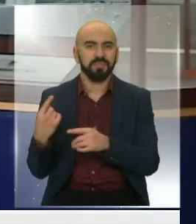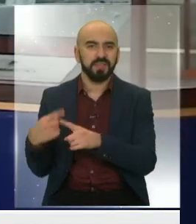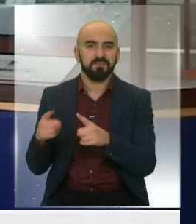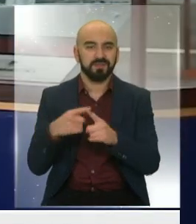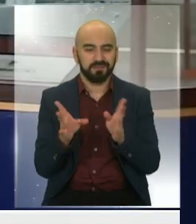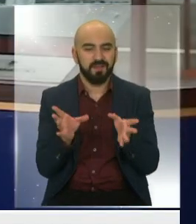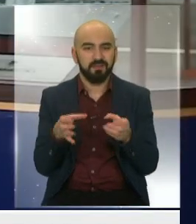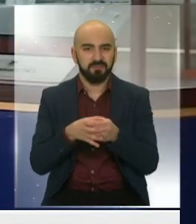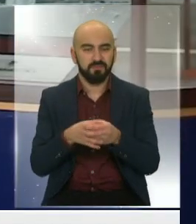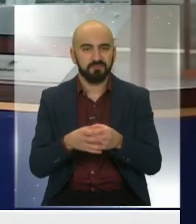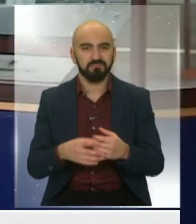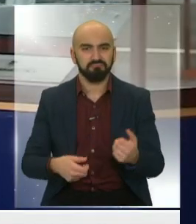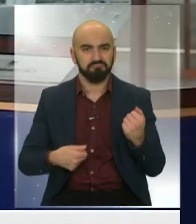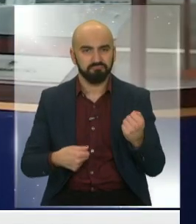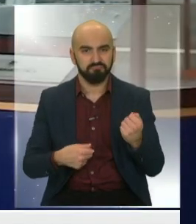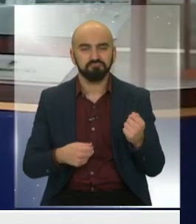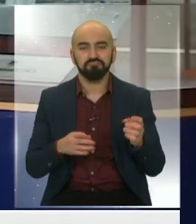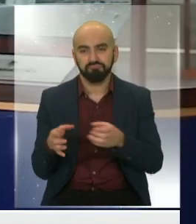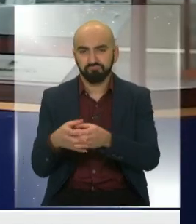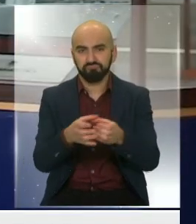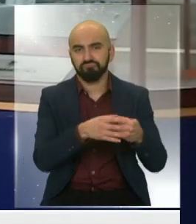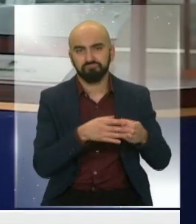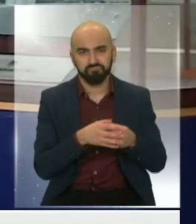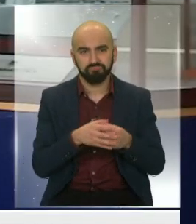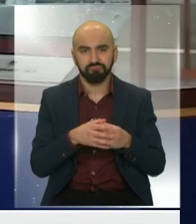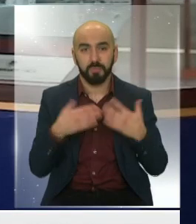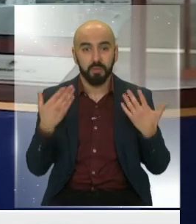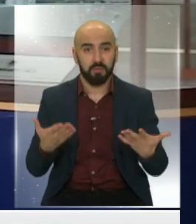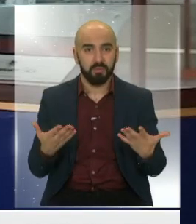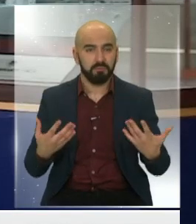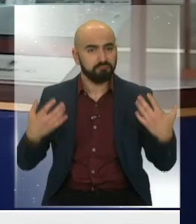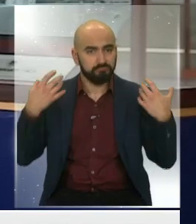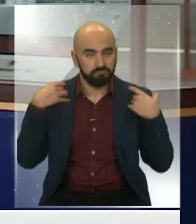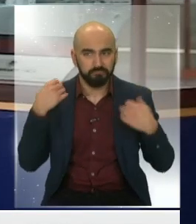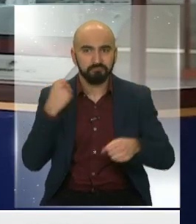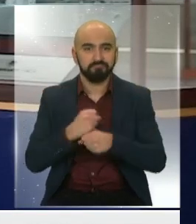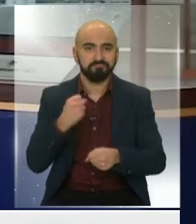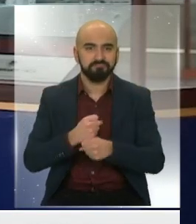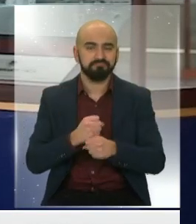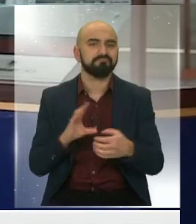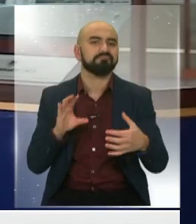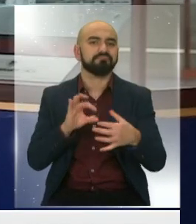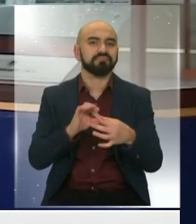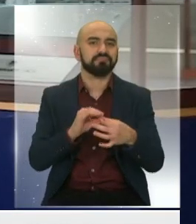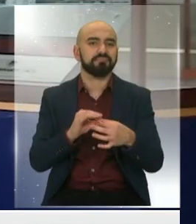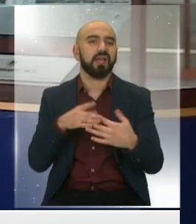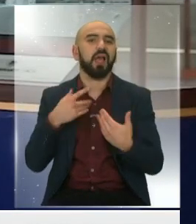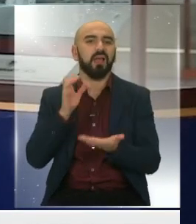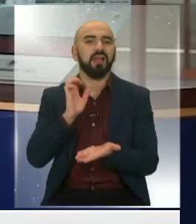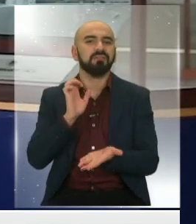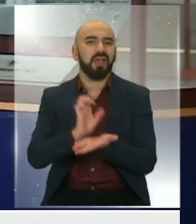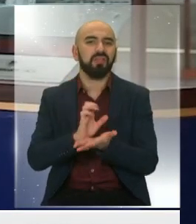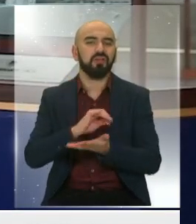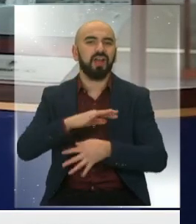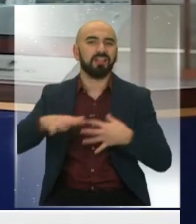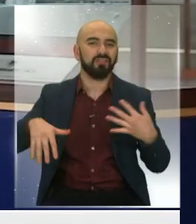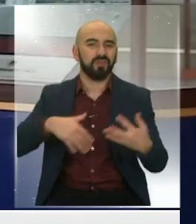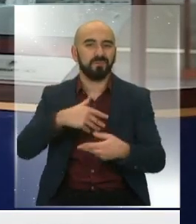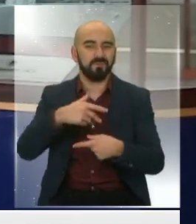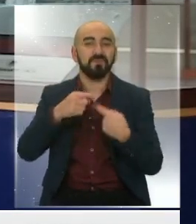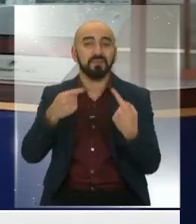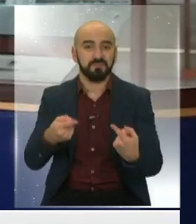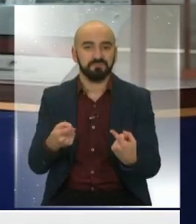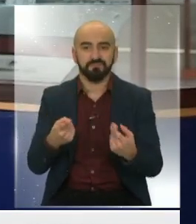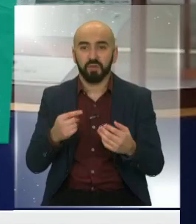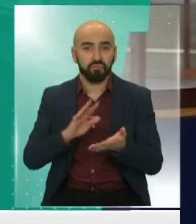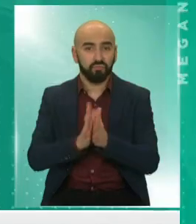batallones de presentación están en tareas de comprometidas con el estado de catástrofe desplegado alrededor de todo el